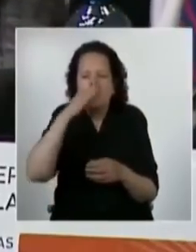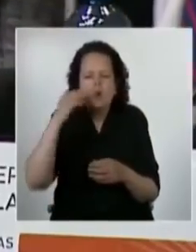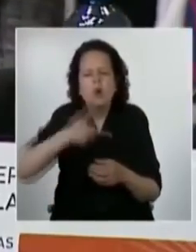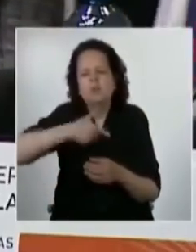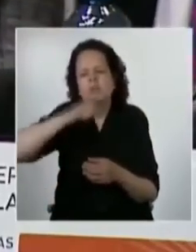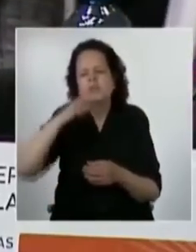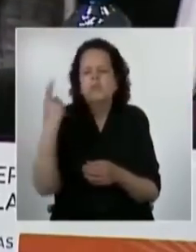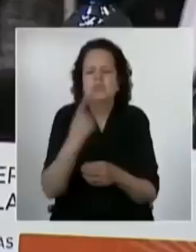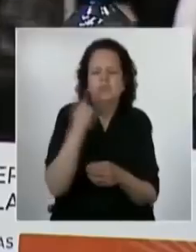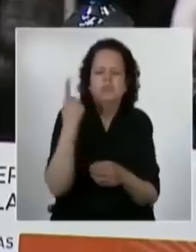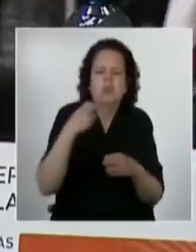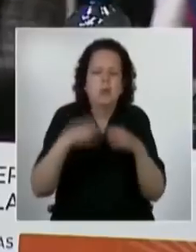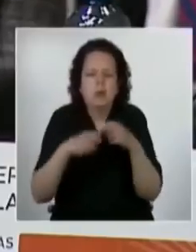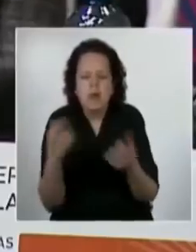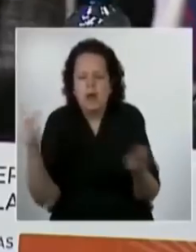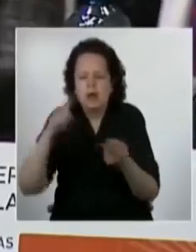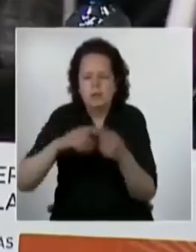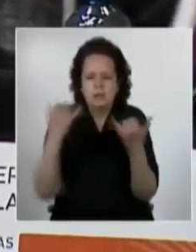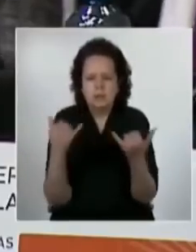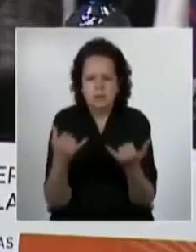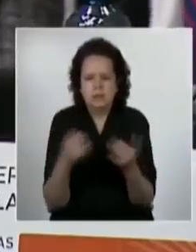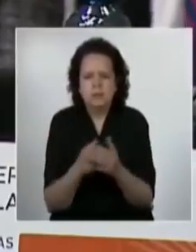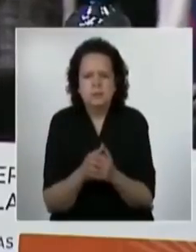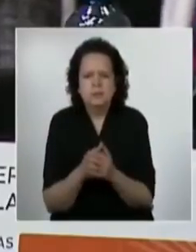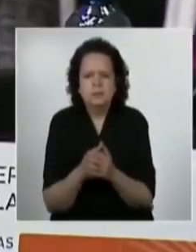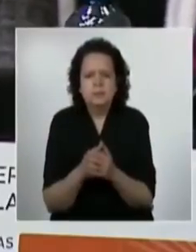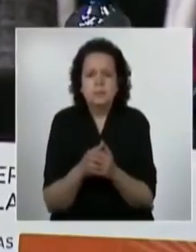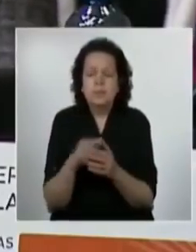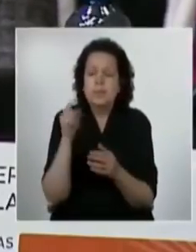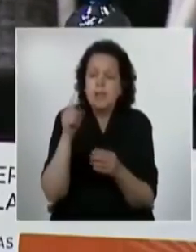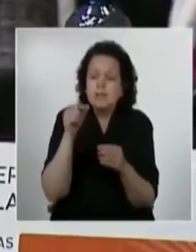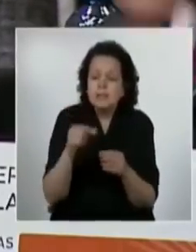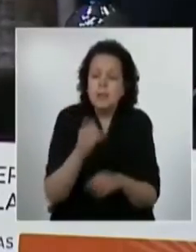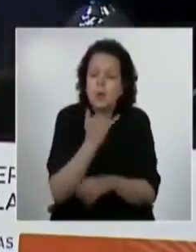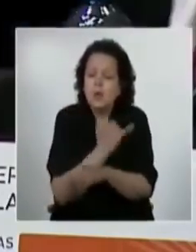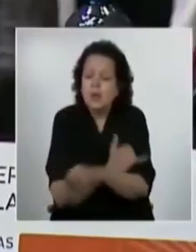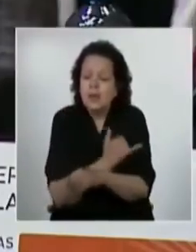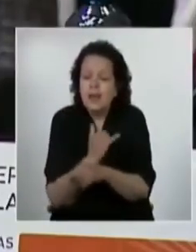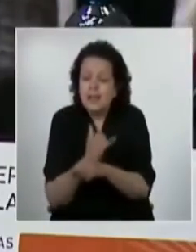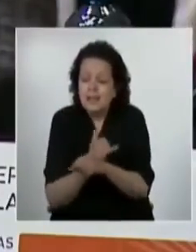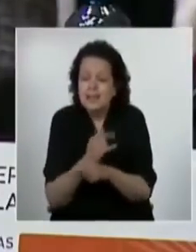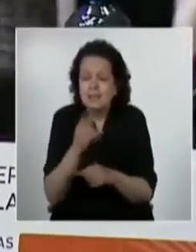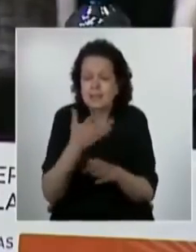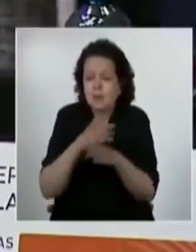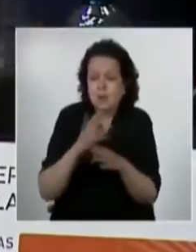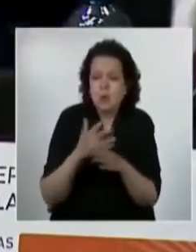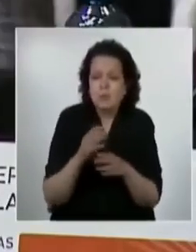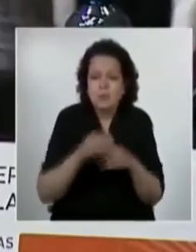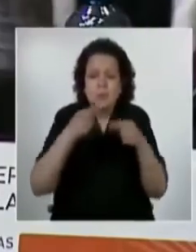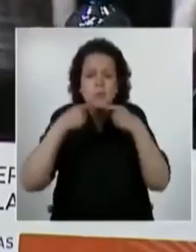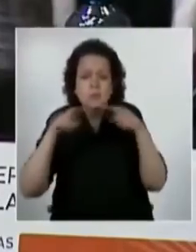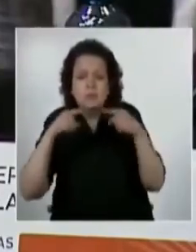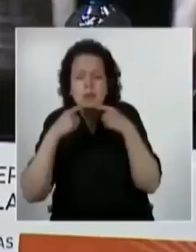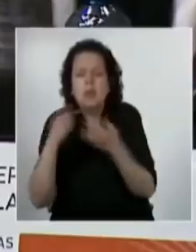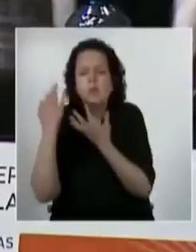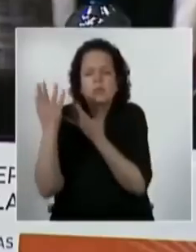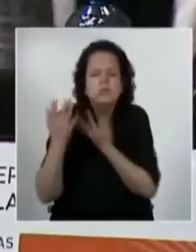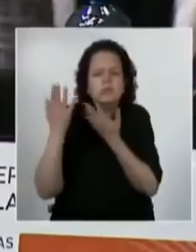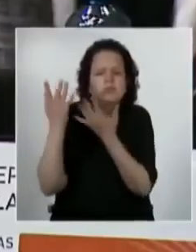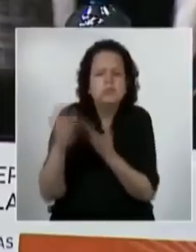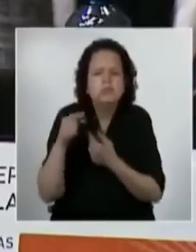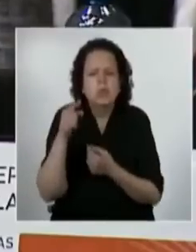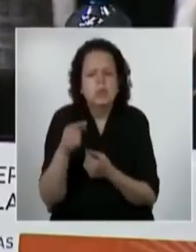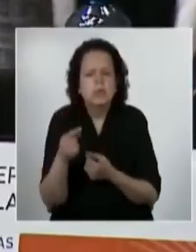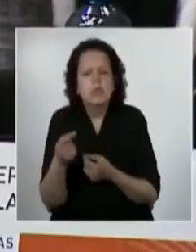en la adicción hasta el día de hoy. Ha sido la iglesia la que ha compartido el mensaje de esperanza